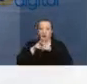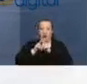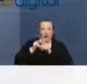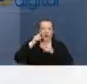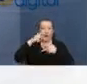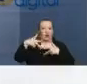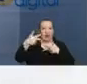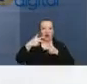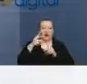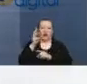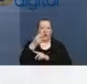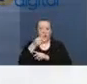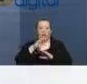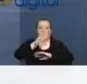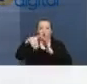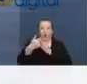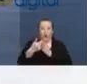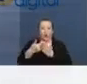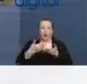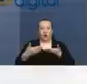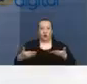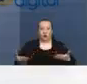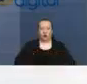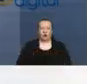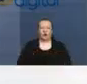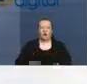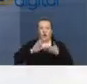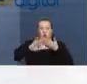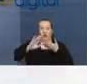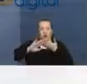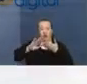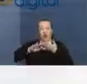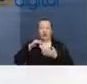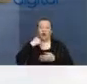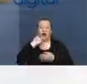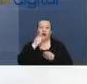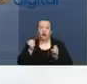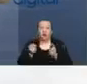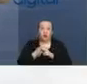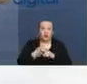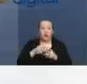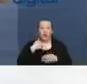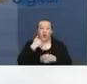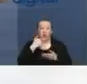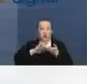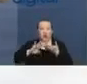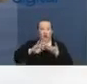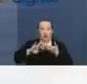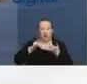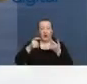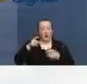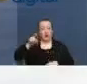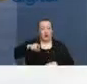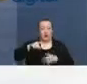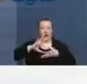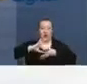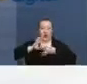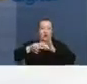etcétera en todo caso les ruego que disculpen cualquier falencia que pueda ocurrir pero era necesario este enlace